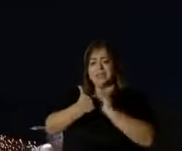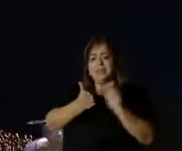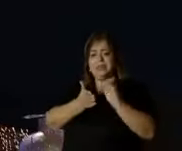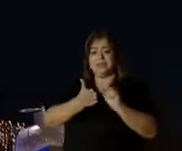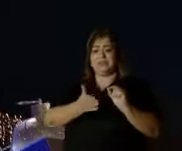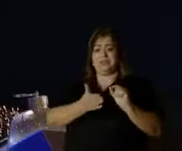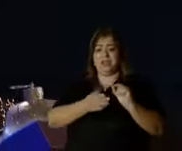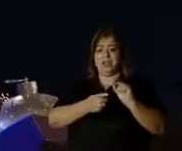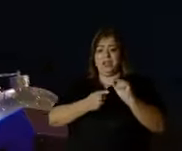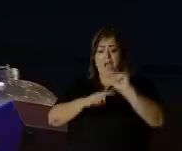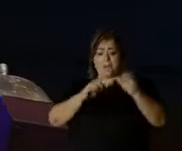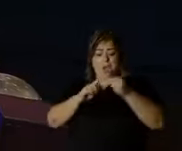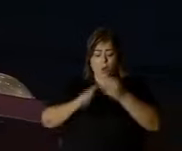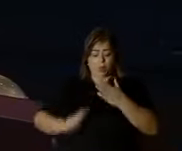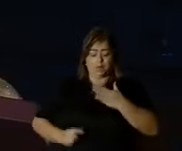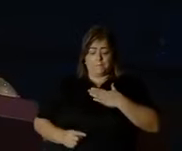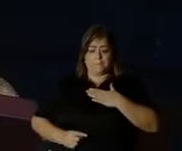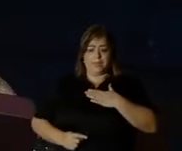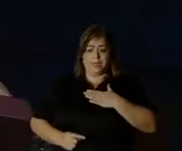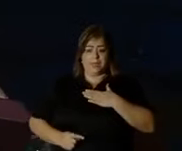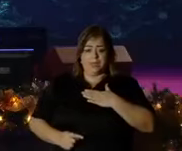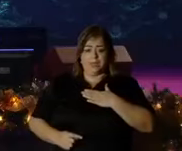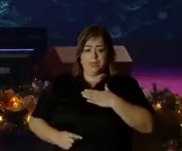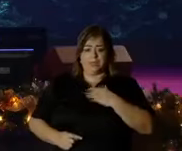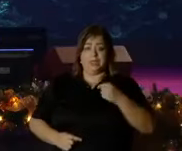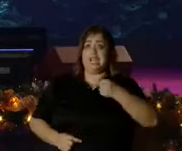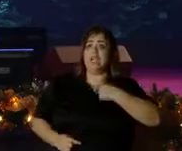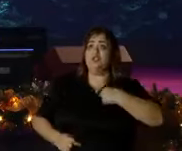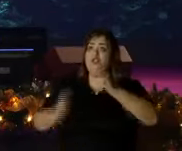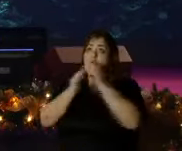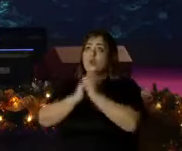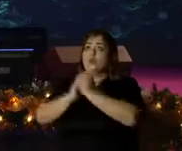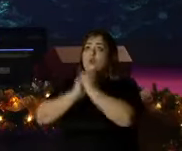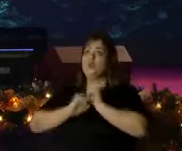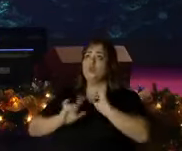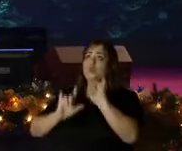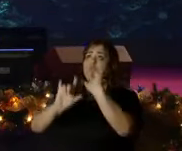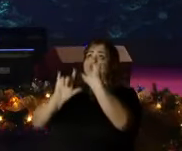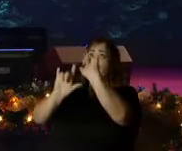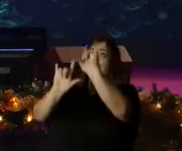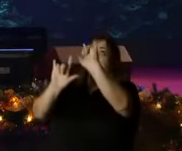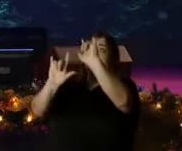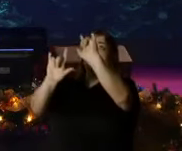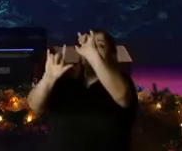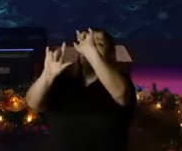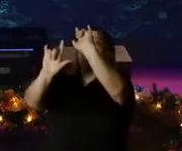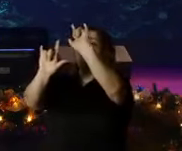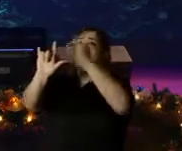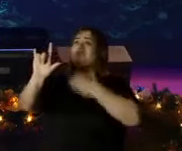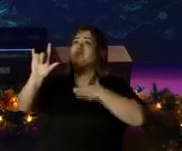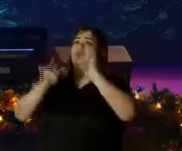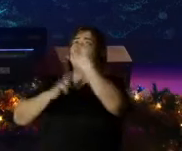de mí que te amo. Yo te amo.